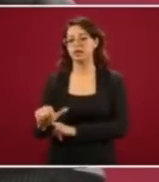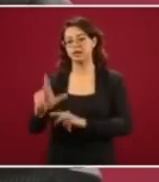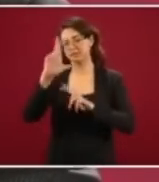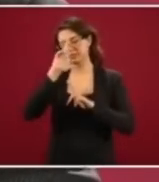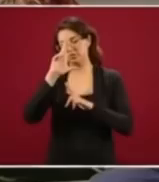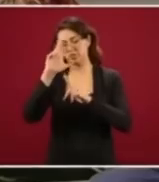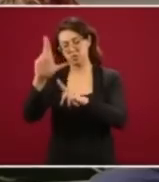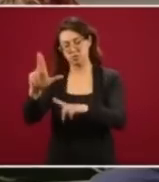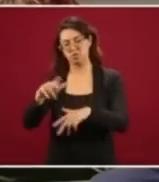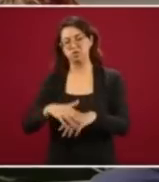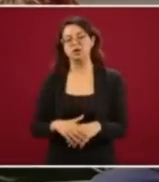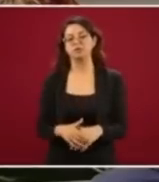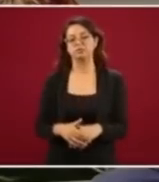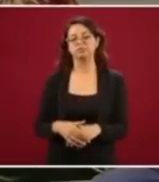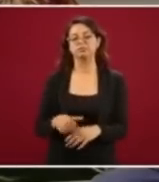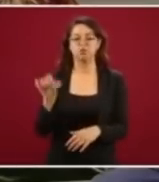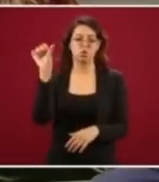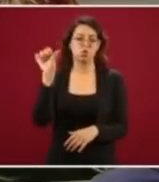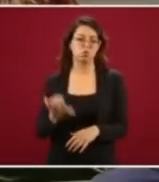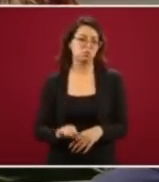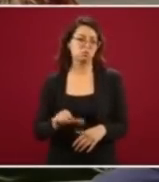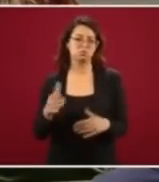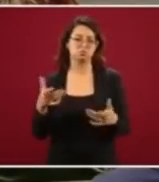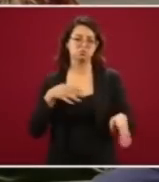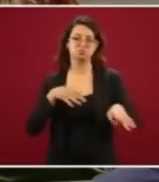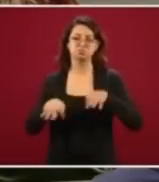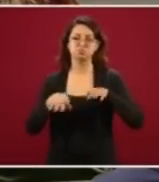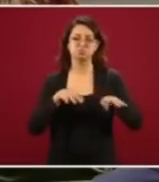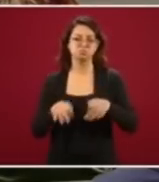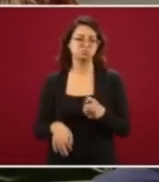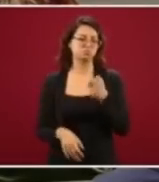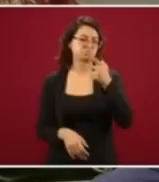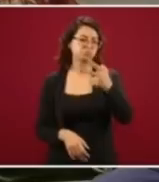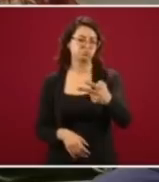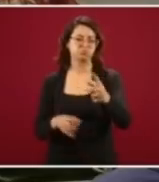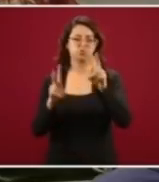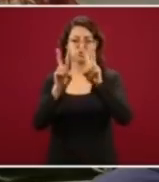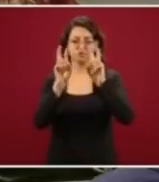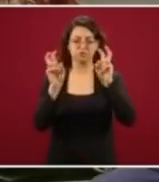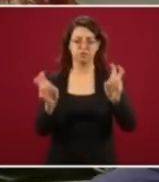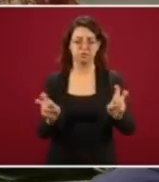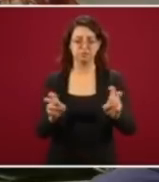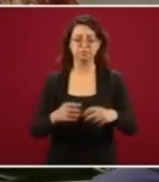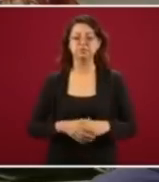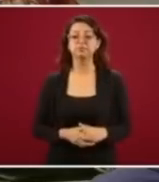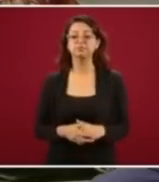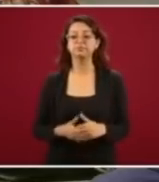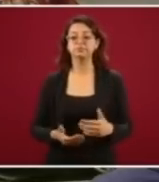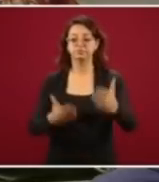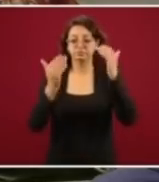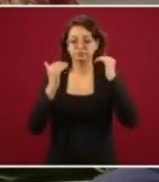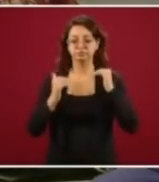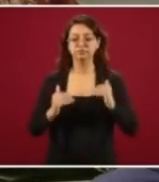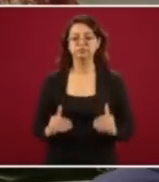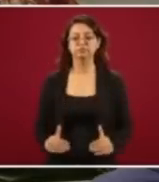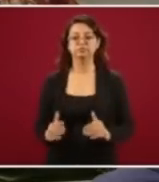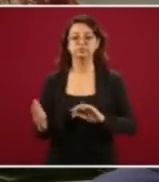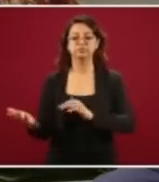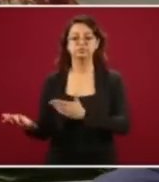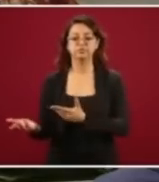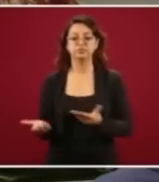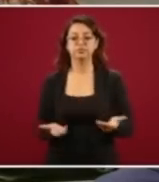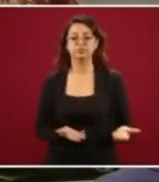tenemos para el día de hoy. Y empezamos, si les parece, con